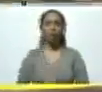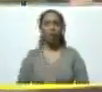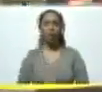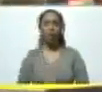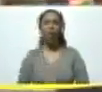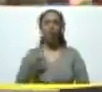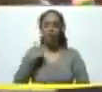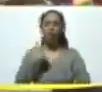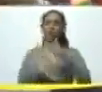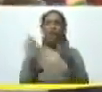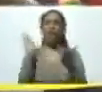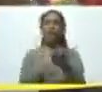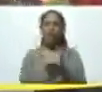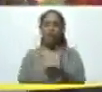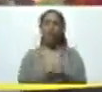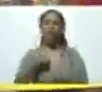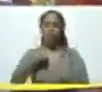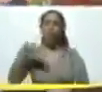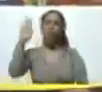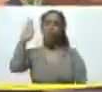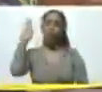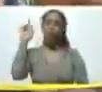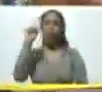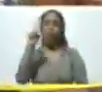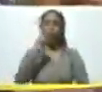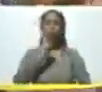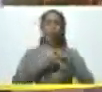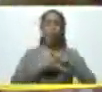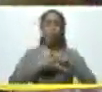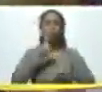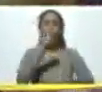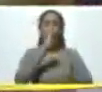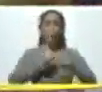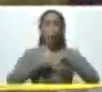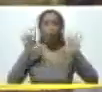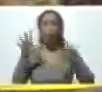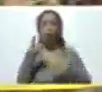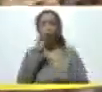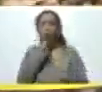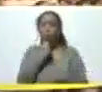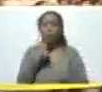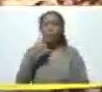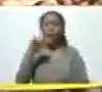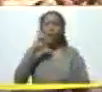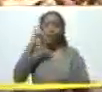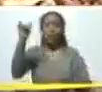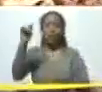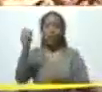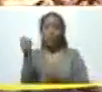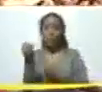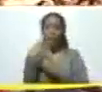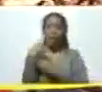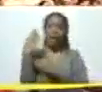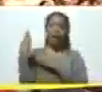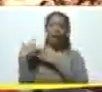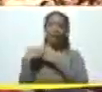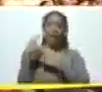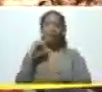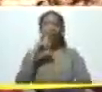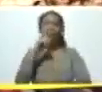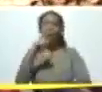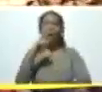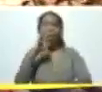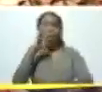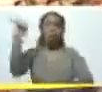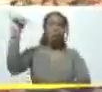Lo voy a montar, se lo juro. Un 1x10 secreto para que me denuncien los malamañosos. ¡Ay,